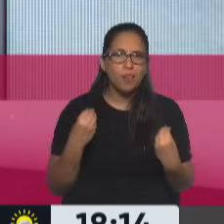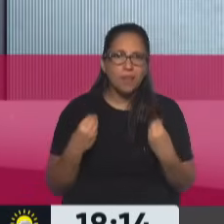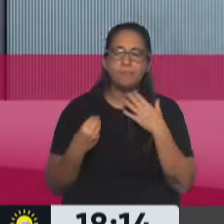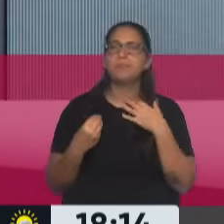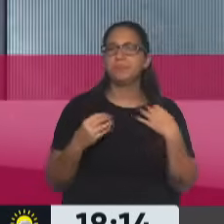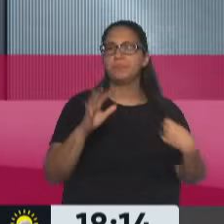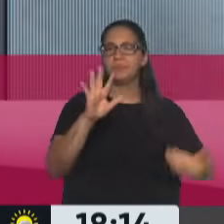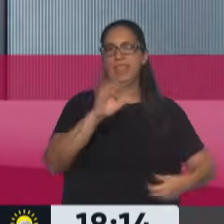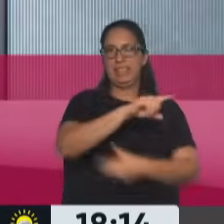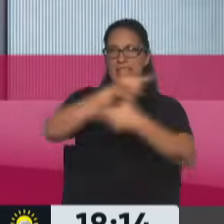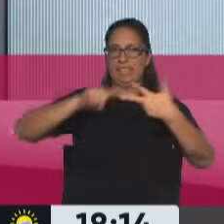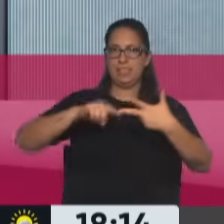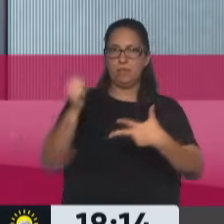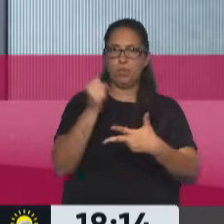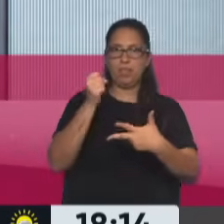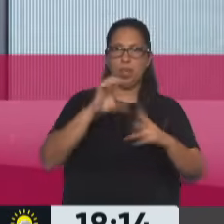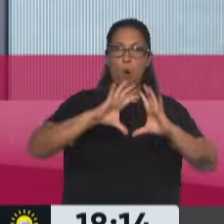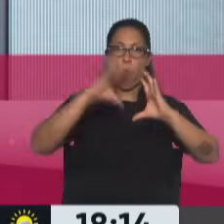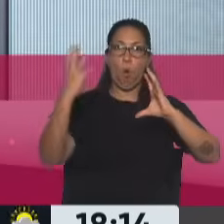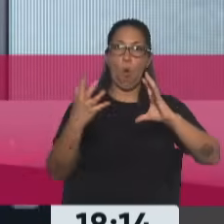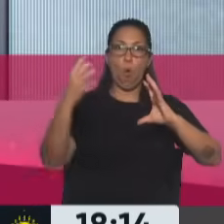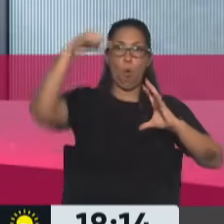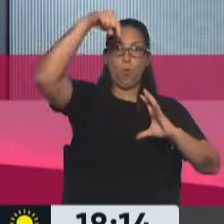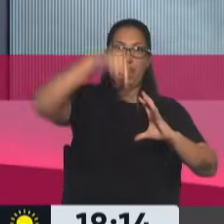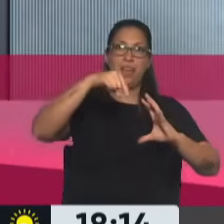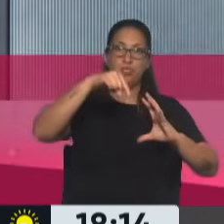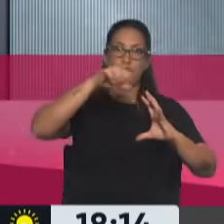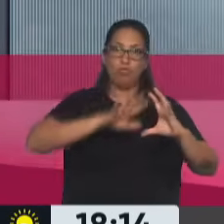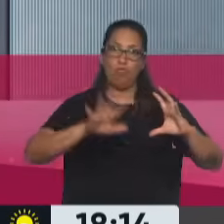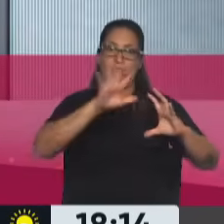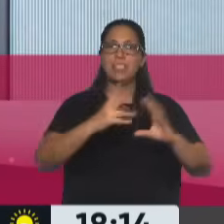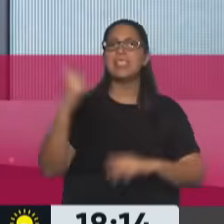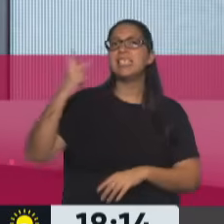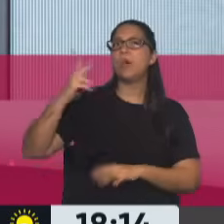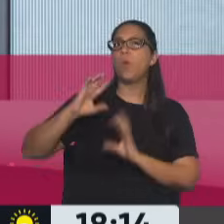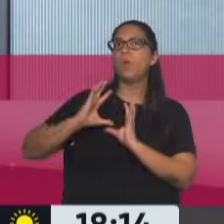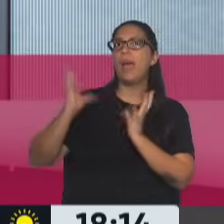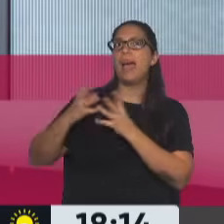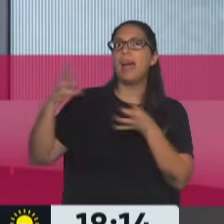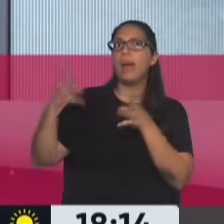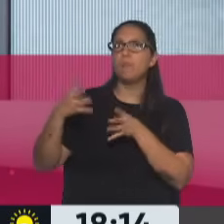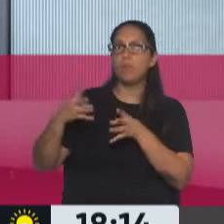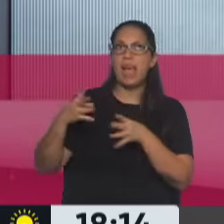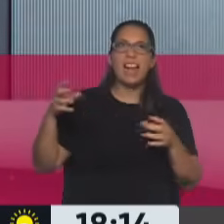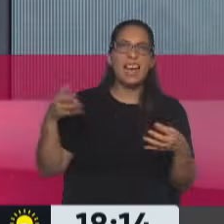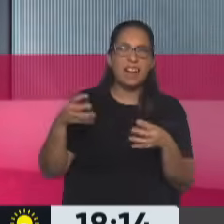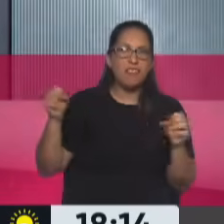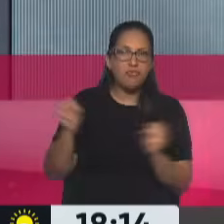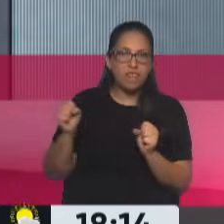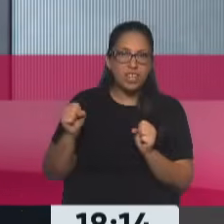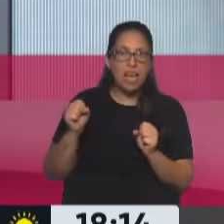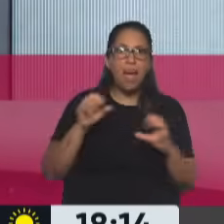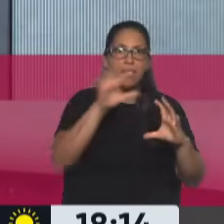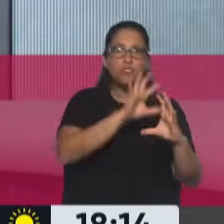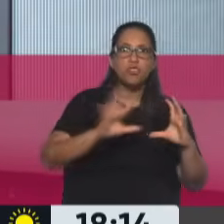cuestiones que tienen que tener en la cabeza. Primero, la ubicación estratégica. Desde la Segunda Guerra Mundial en adelante, durante toda la Guerra Fría, conformaba lo que se conocía